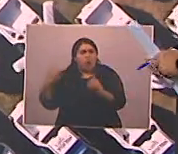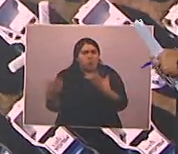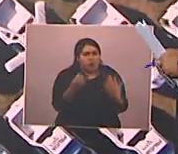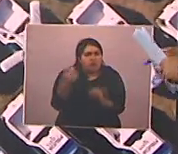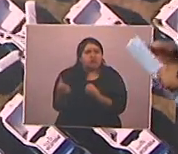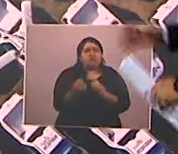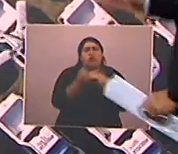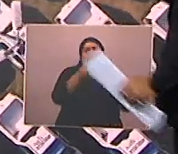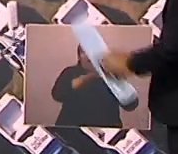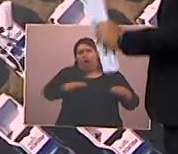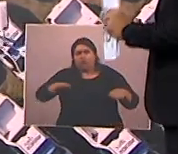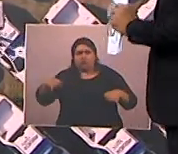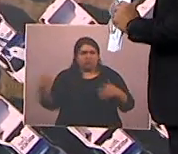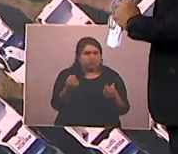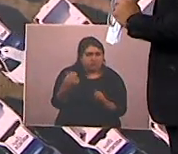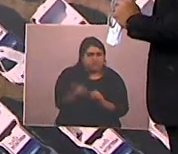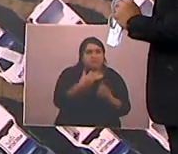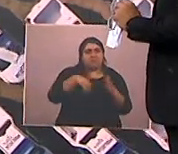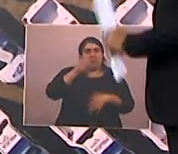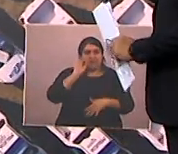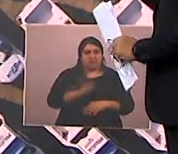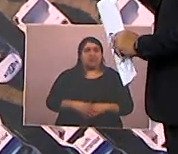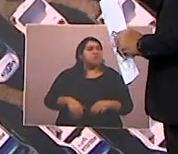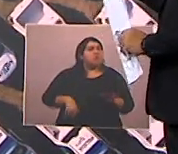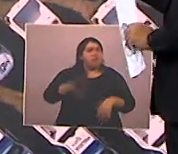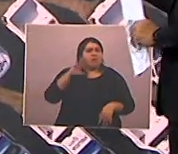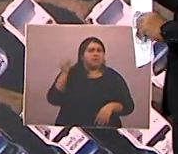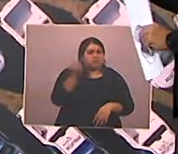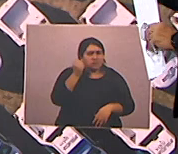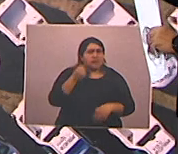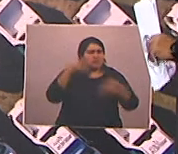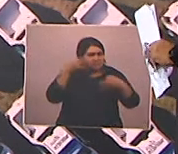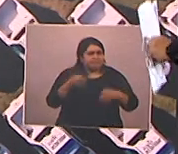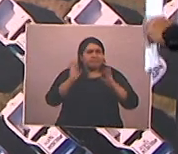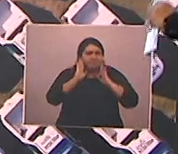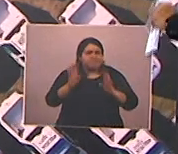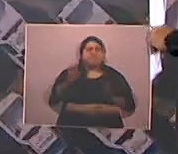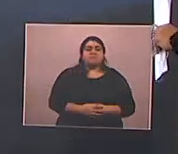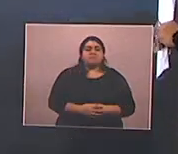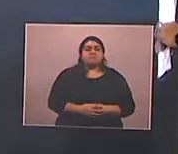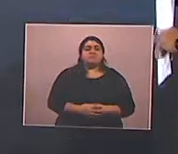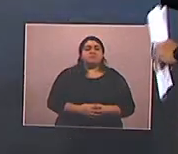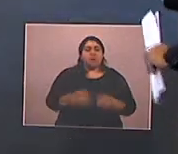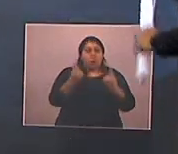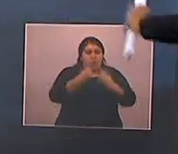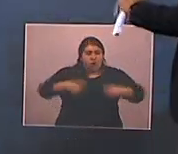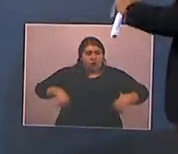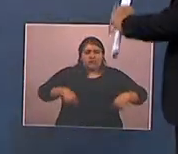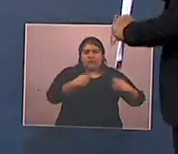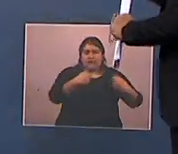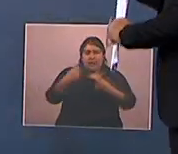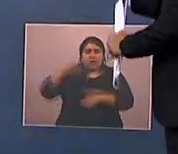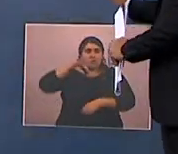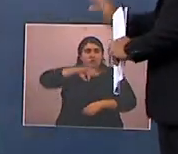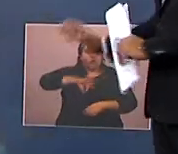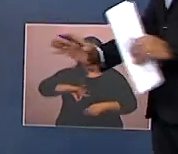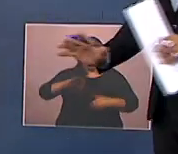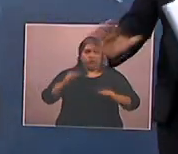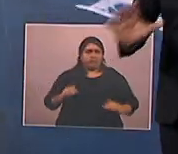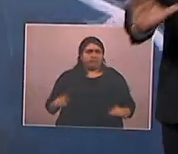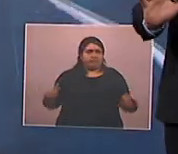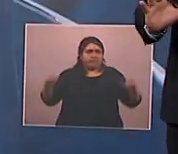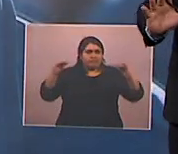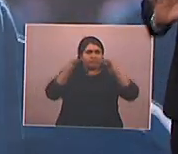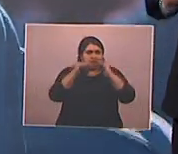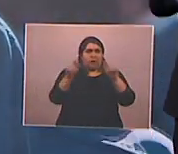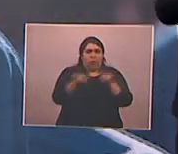barrios. Efectivamente. Detectados como conflictivos por la provincia de Buenos Aires. Sí, esto es lo que presentó ayer la provincia de Buenos Aires. Pero presentó ayer en la mañana y ahora